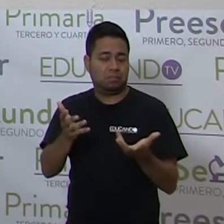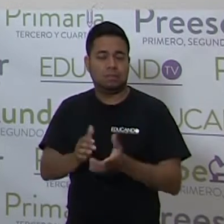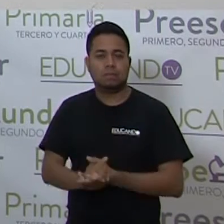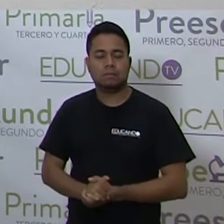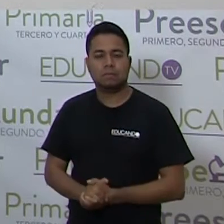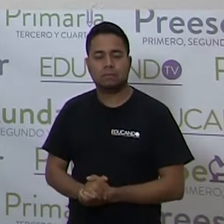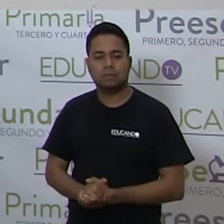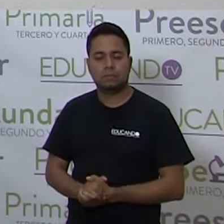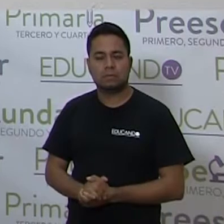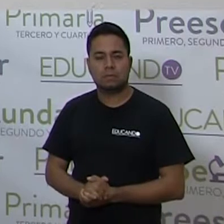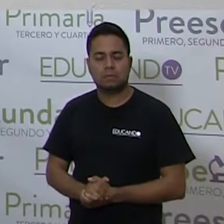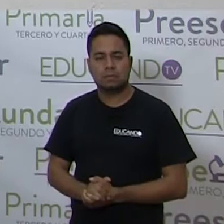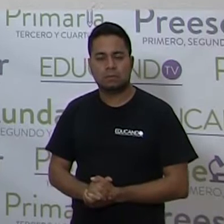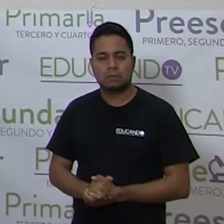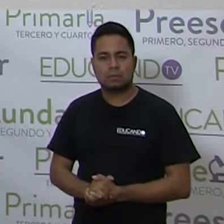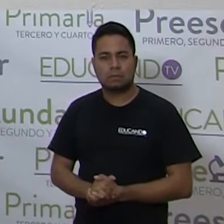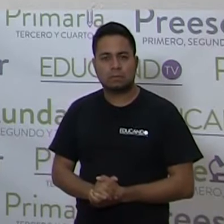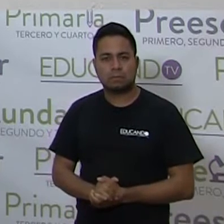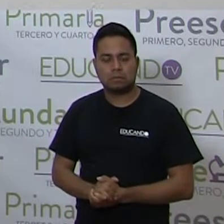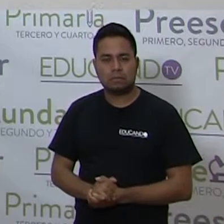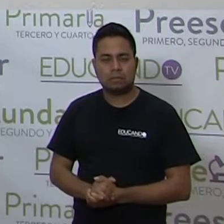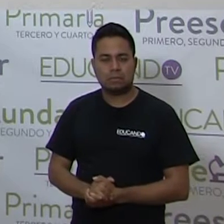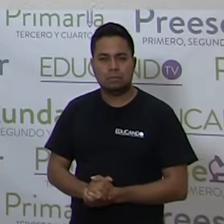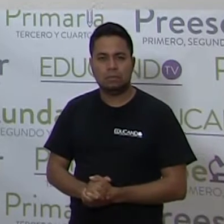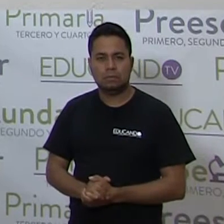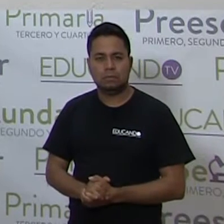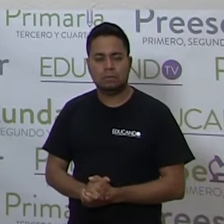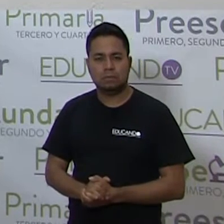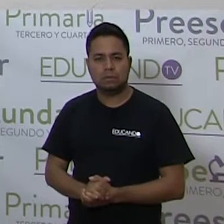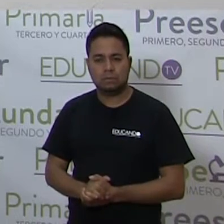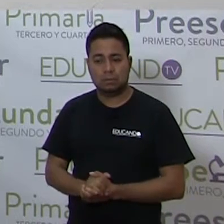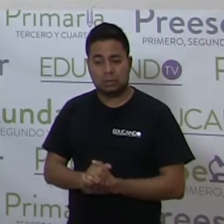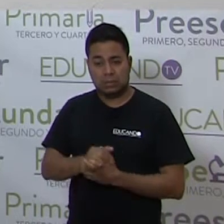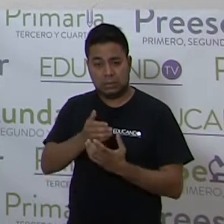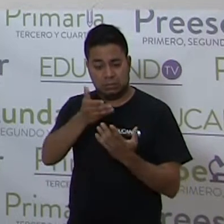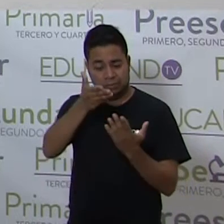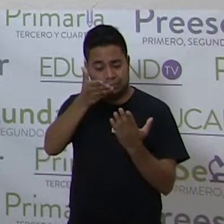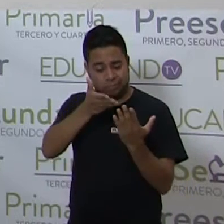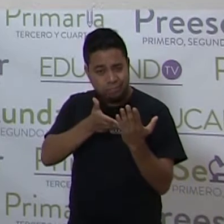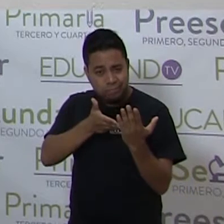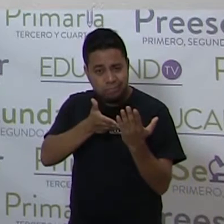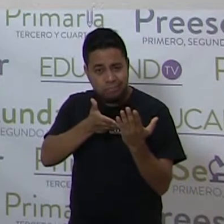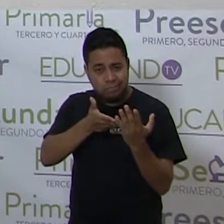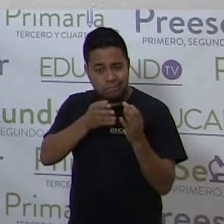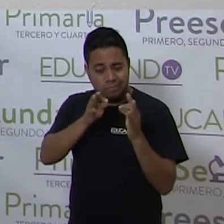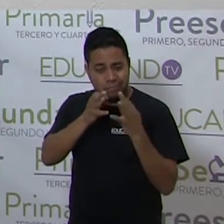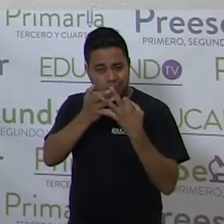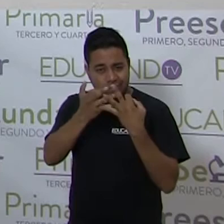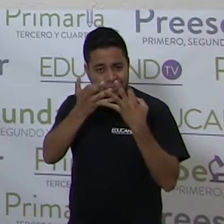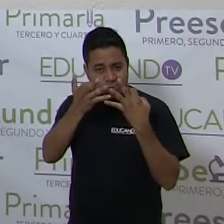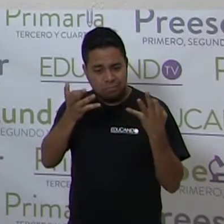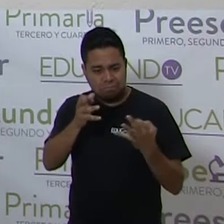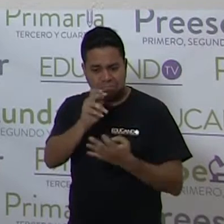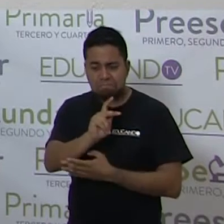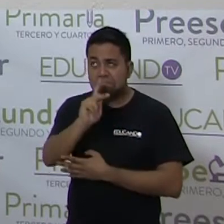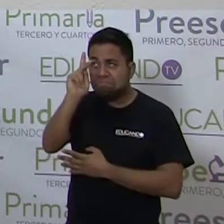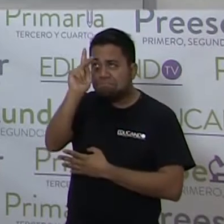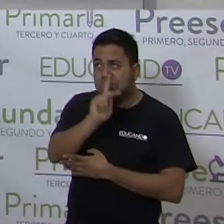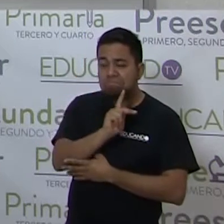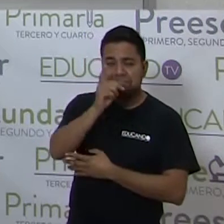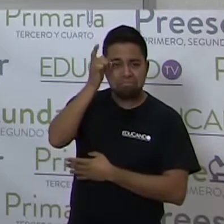En medio de un mundo rebosante de energía, esos pequeños seres tan semejantes a los dioses